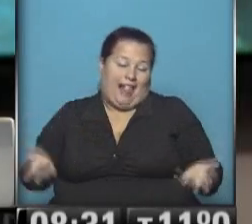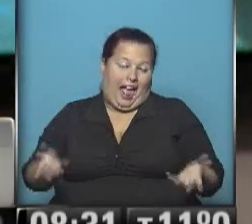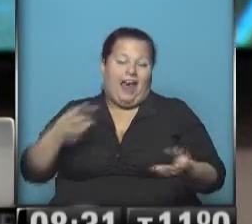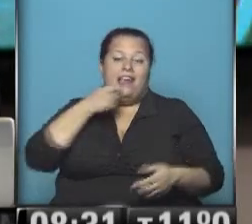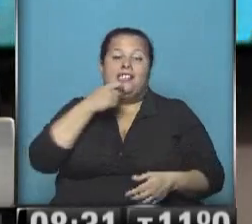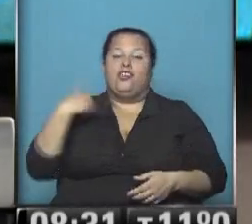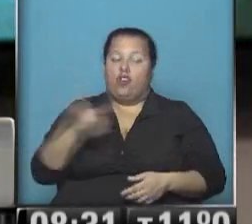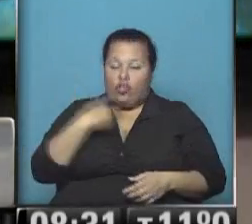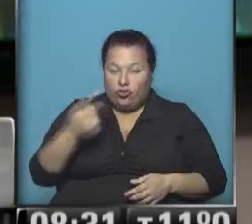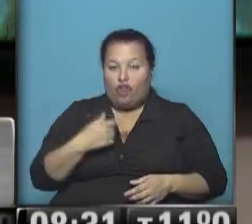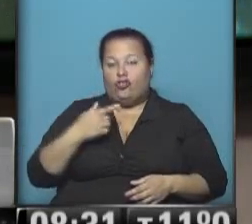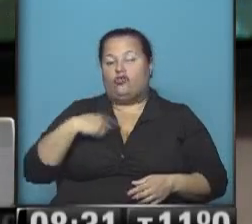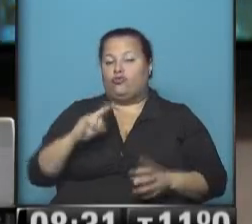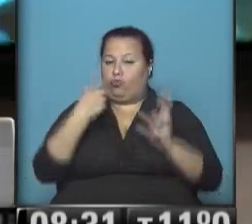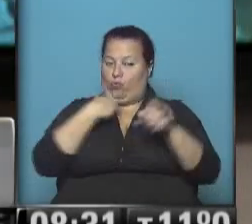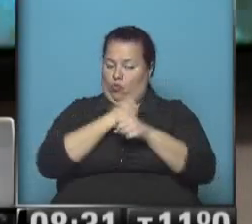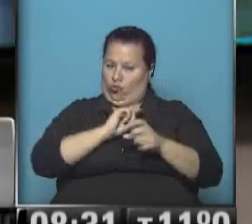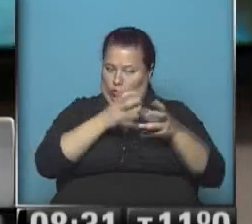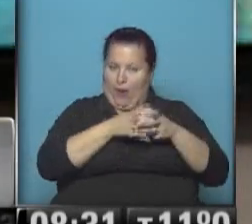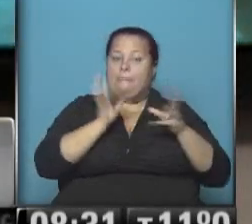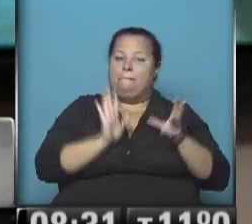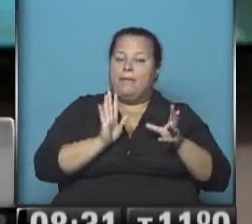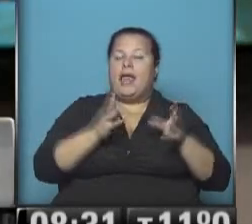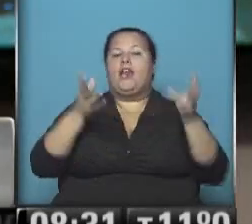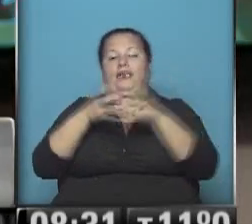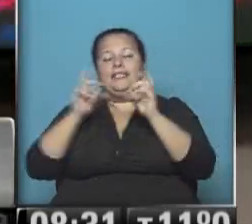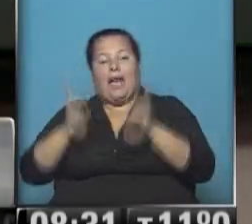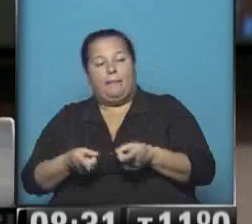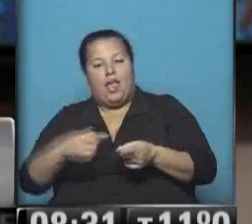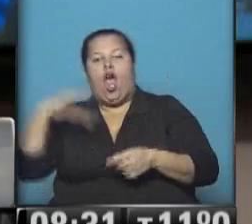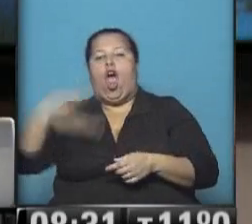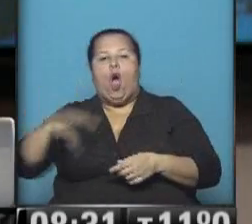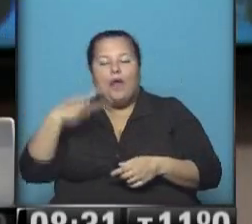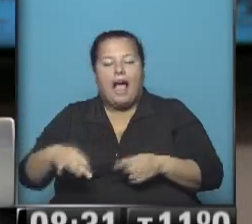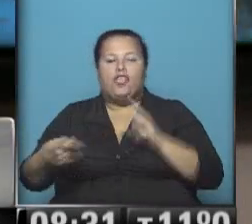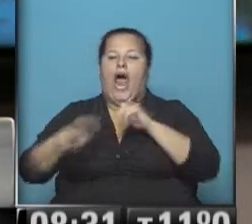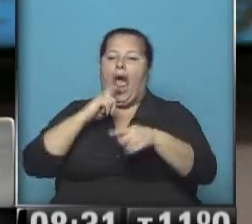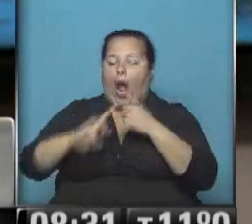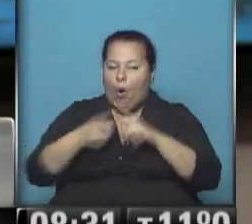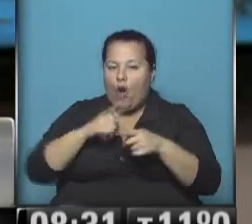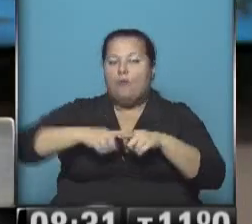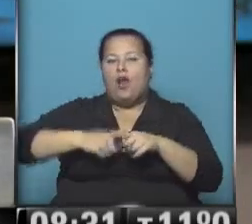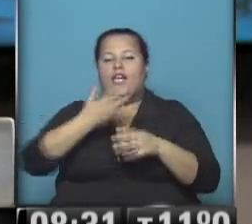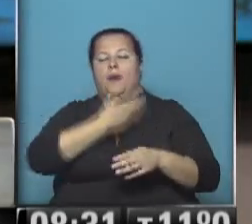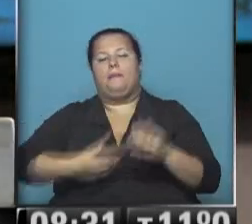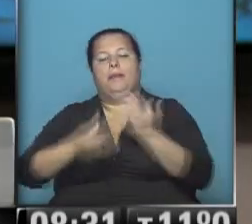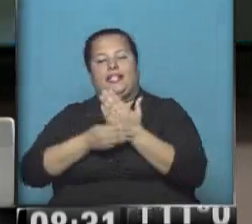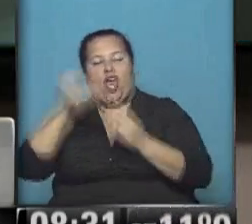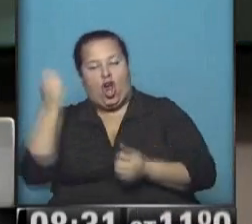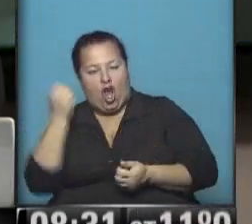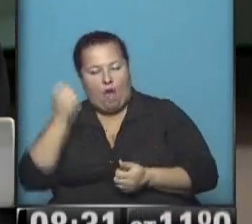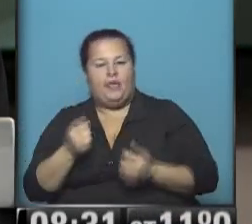nosotros tenemos autonomía funcional pero por carta orgánica también estamos obligados a coordinar políticas con el ministerio de economía